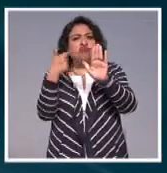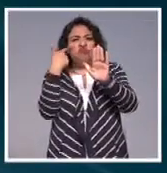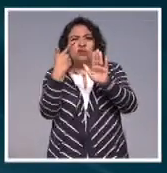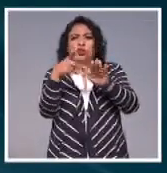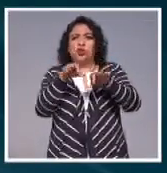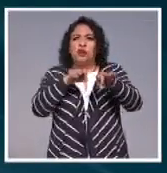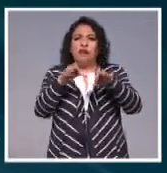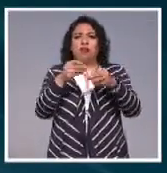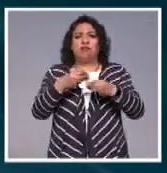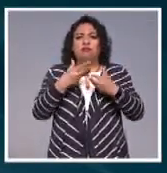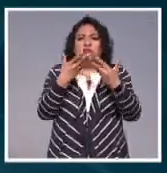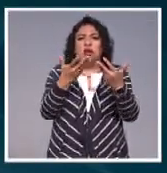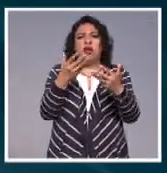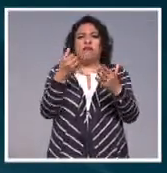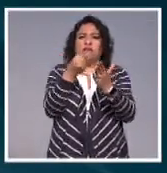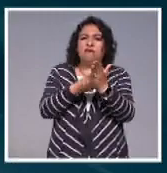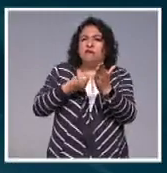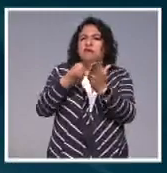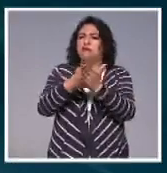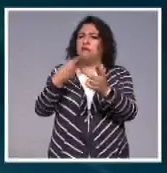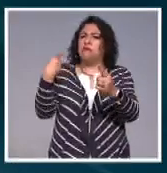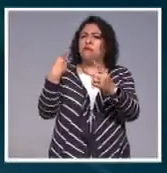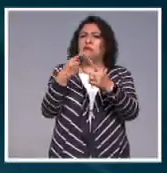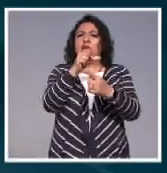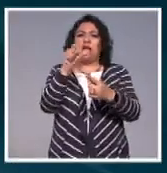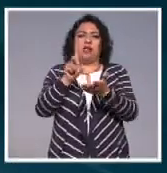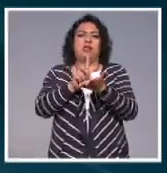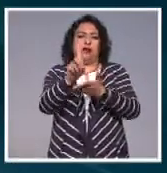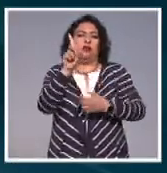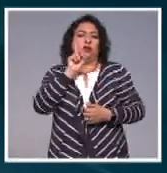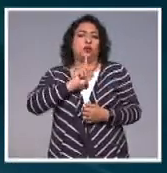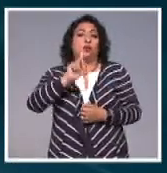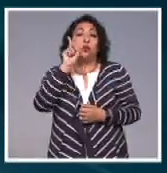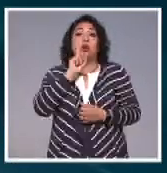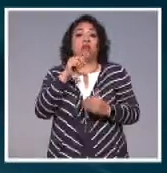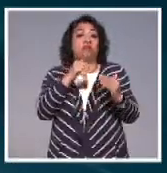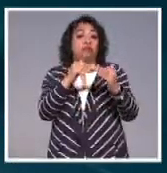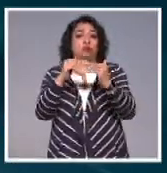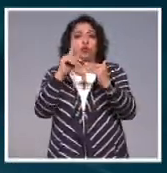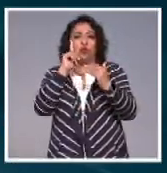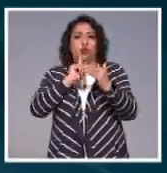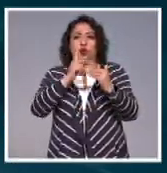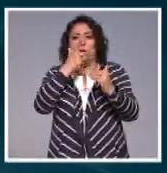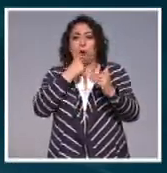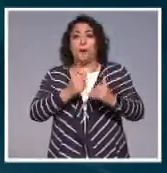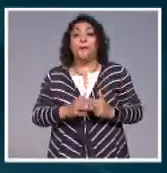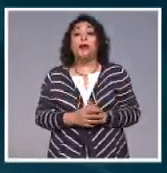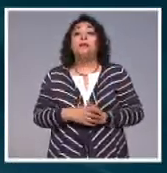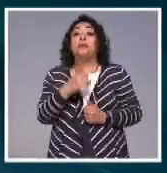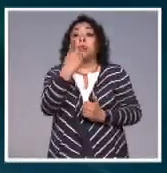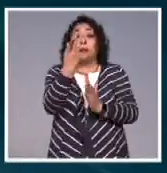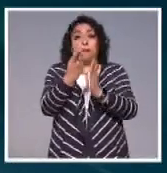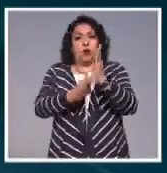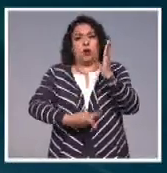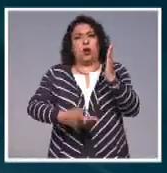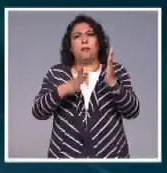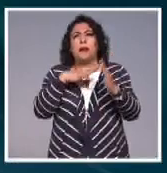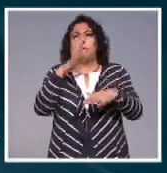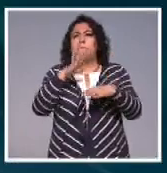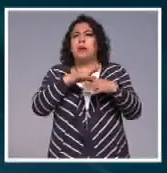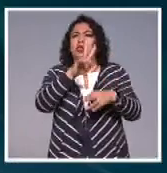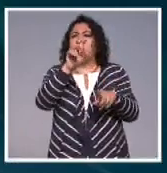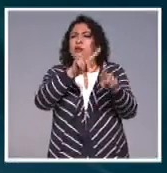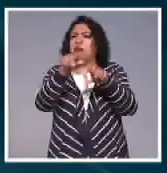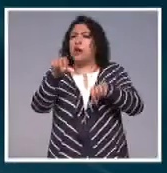trabajos, discursos y las luchas que han sostenido en favor de los derechos de las mujeres y la igualdad de género. La programación abarca más de